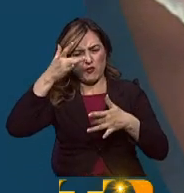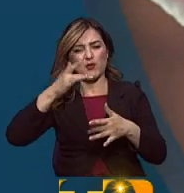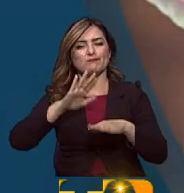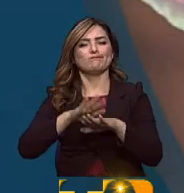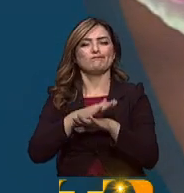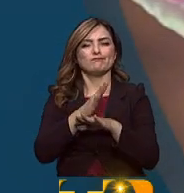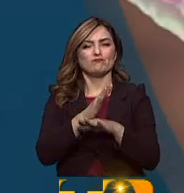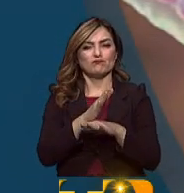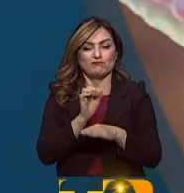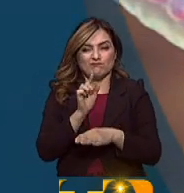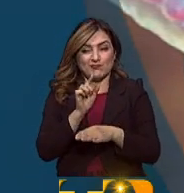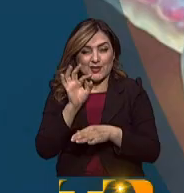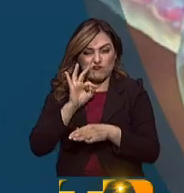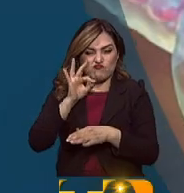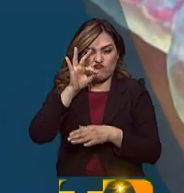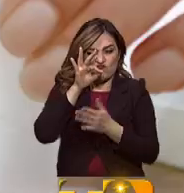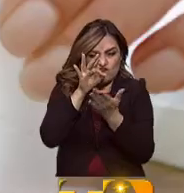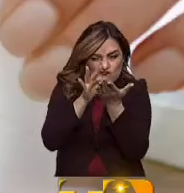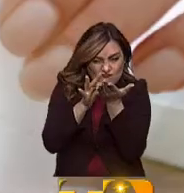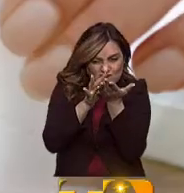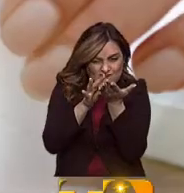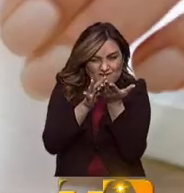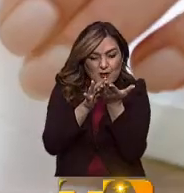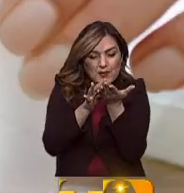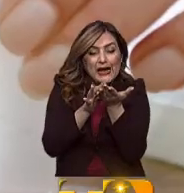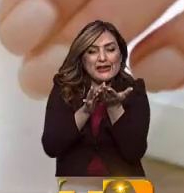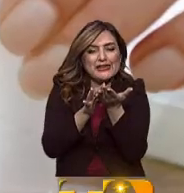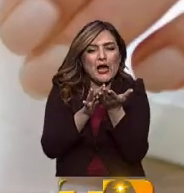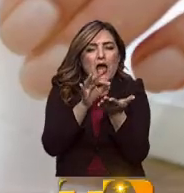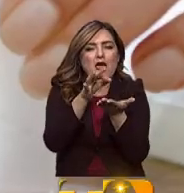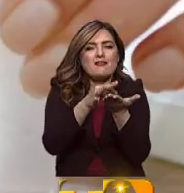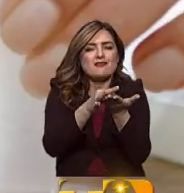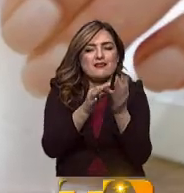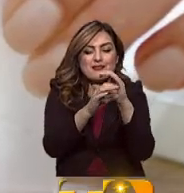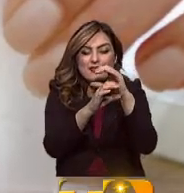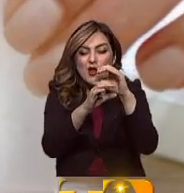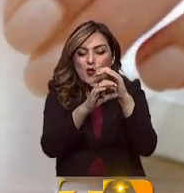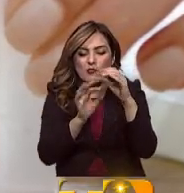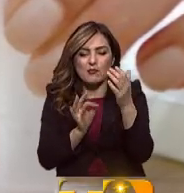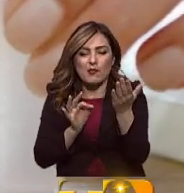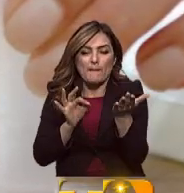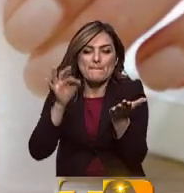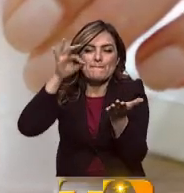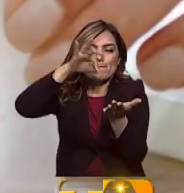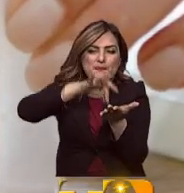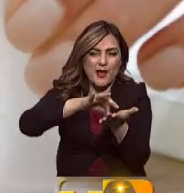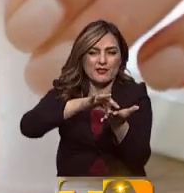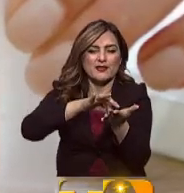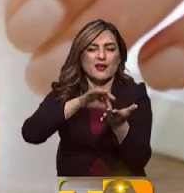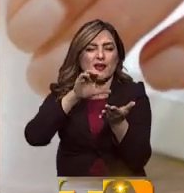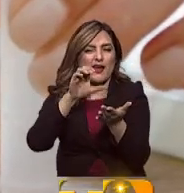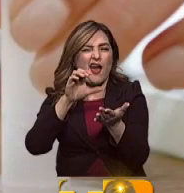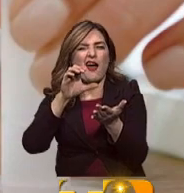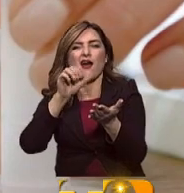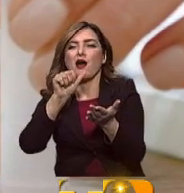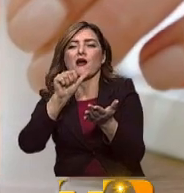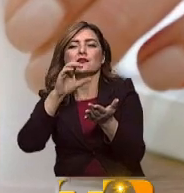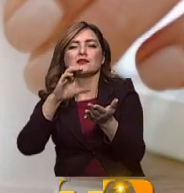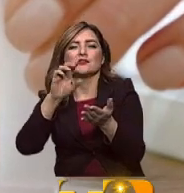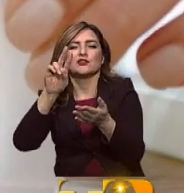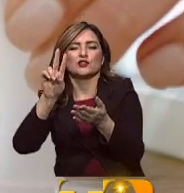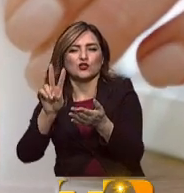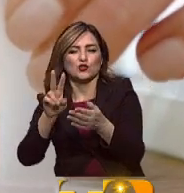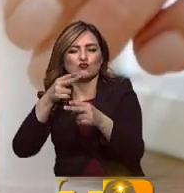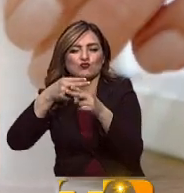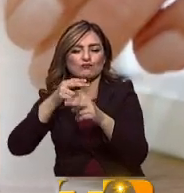proteínas de las células que reciben al virus del SARS-CoV-2. Estos receptores les hemos llamado ACE2. Y la proteasa